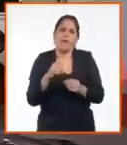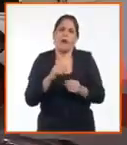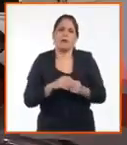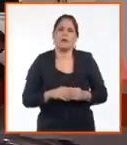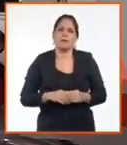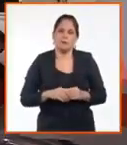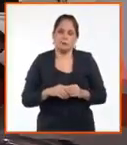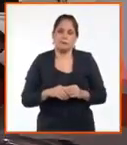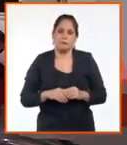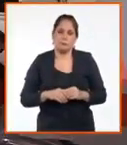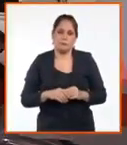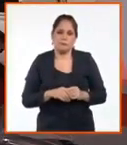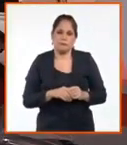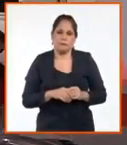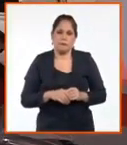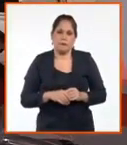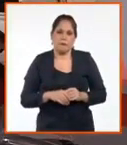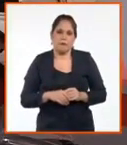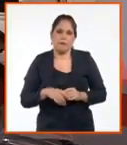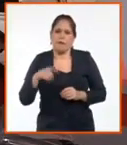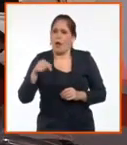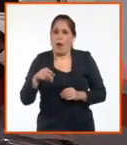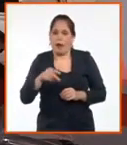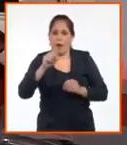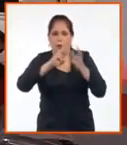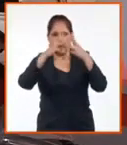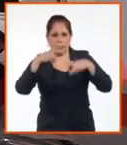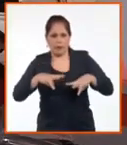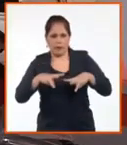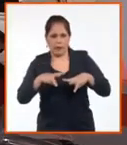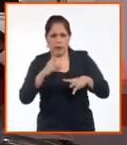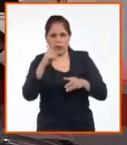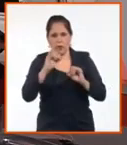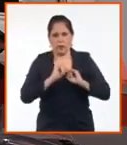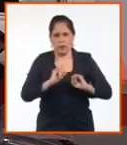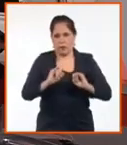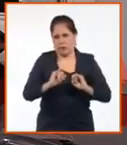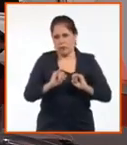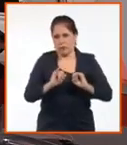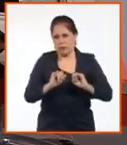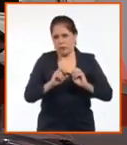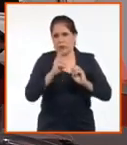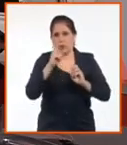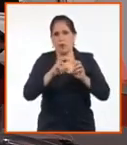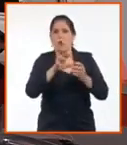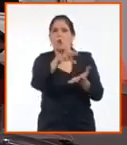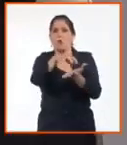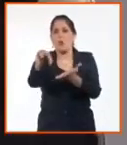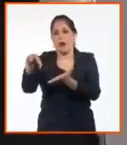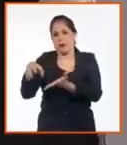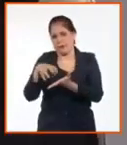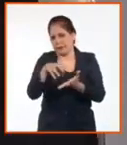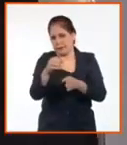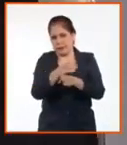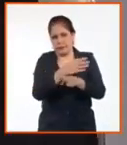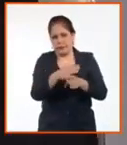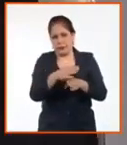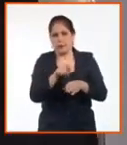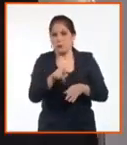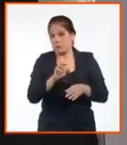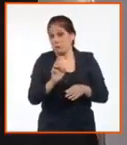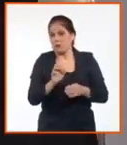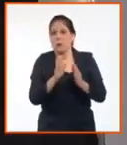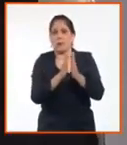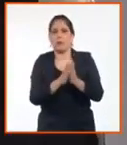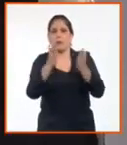de ustedes búsqueda rápido aquí en internet 2 nos dice por ejemplo desde lugares cercanos esto es un periódico